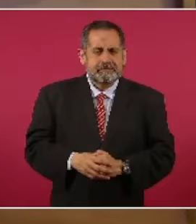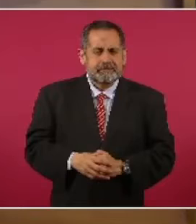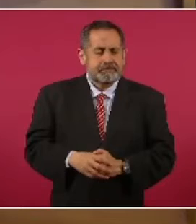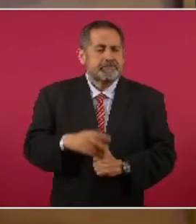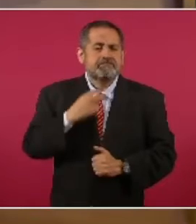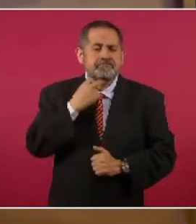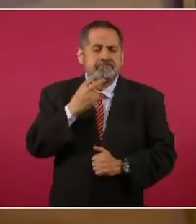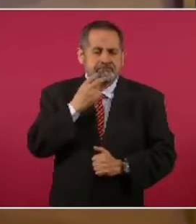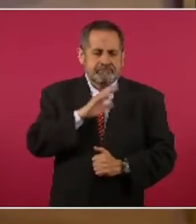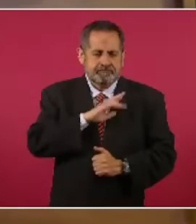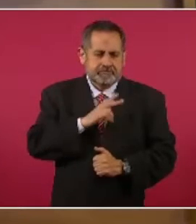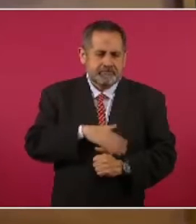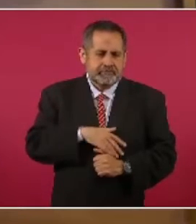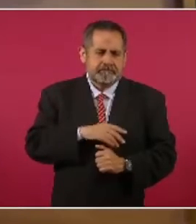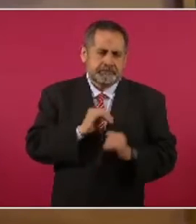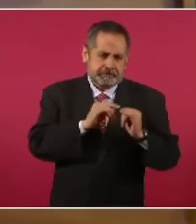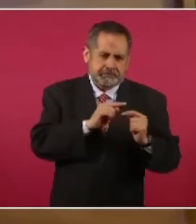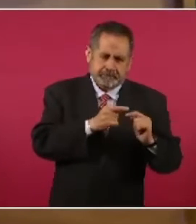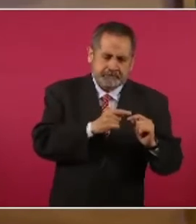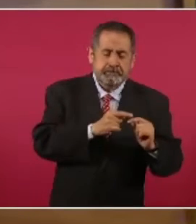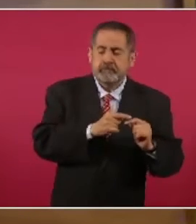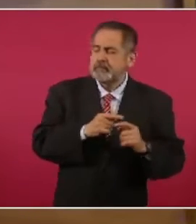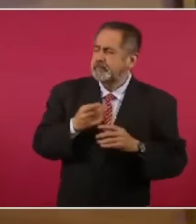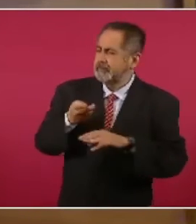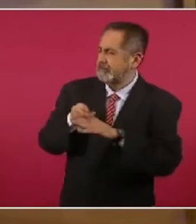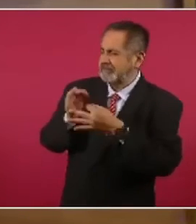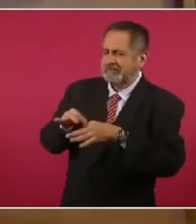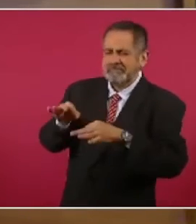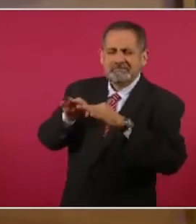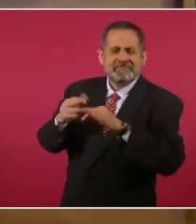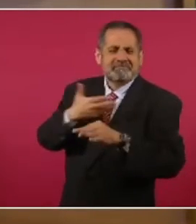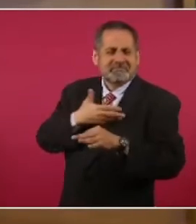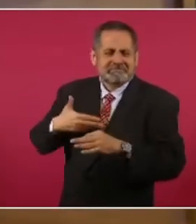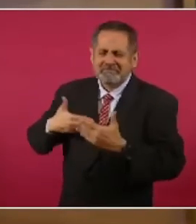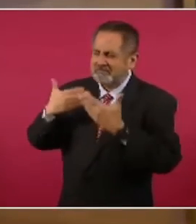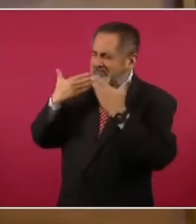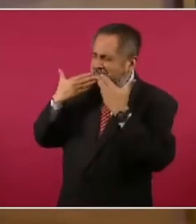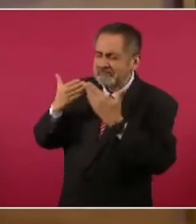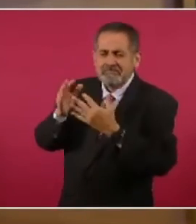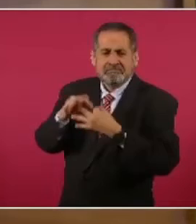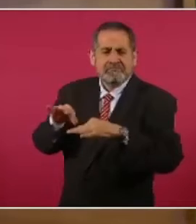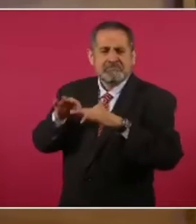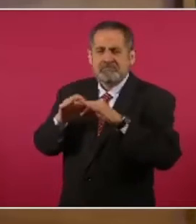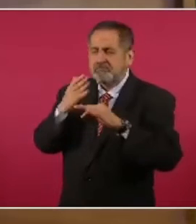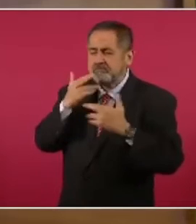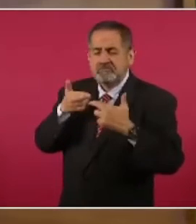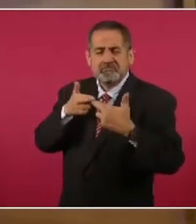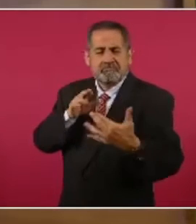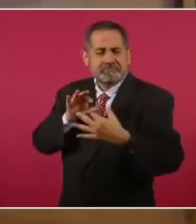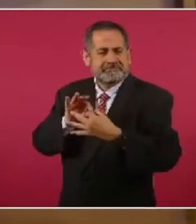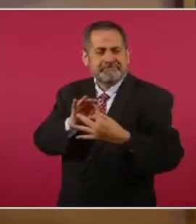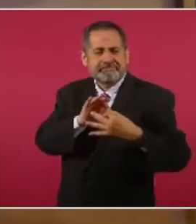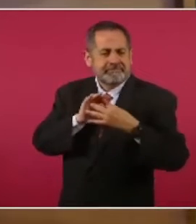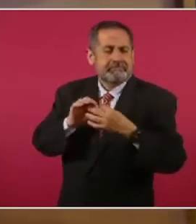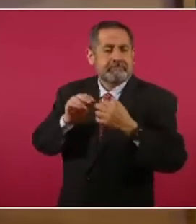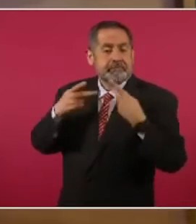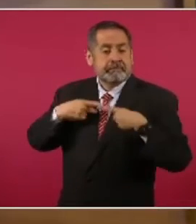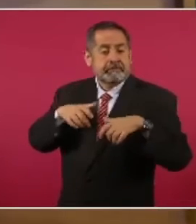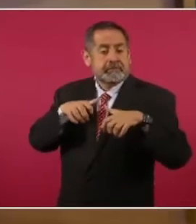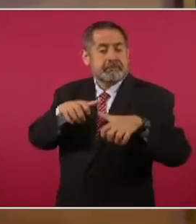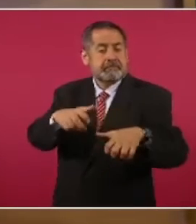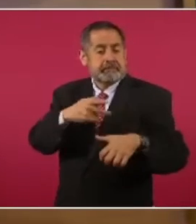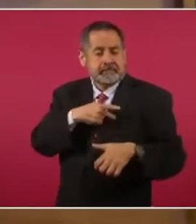Brasil. Eso es muy importante, presidente. Fue muy gratificante esa relación mantenida con las personas más pobres de